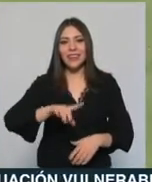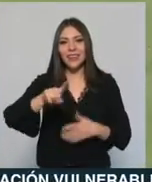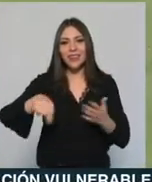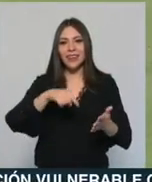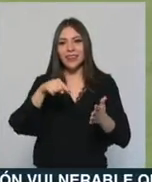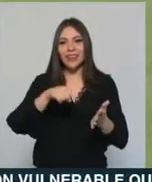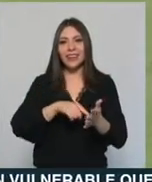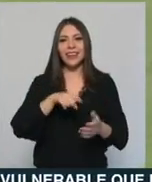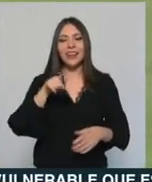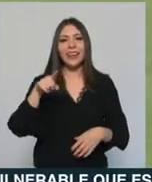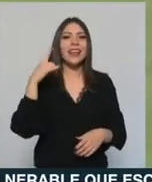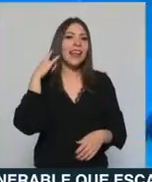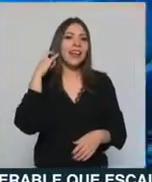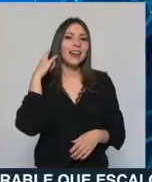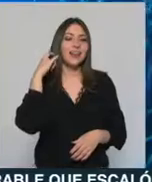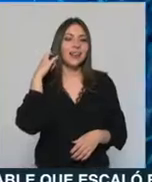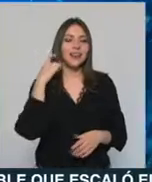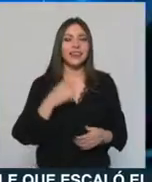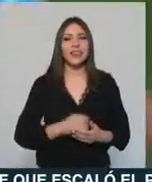de Pebble Beach, en California.